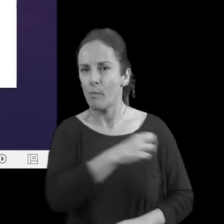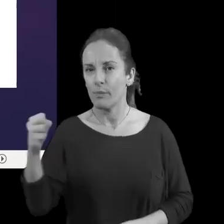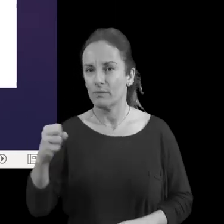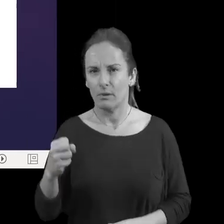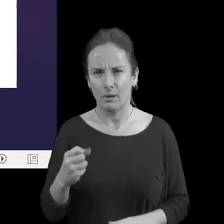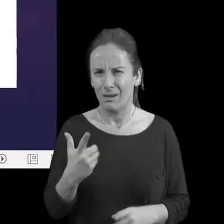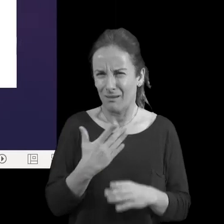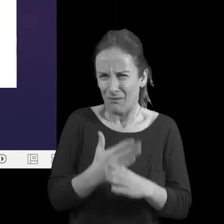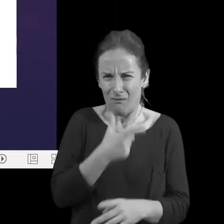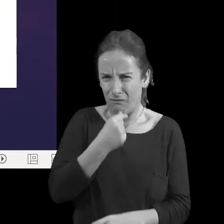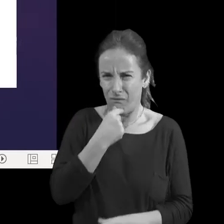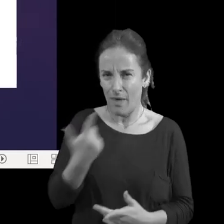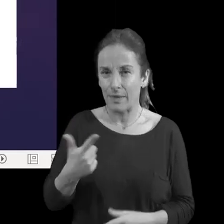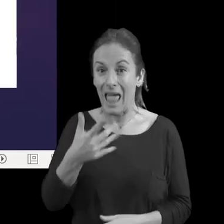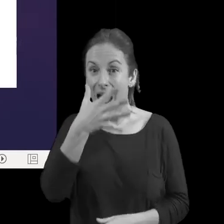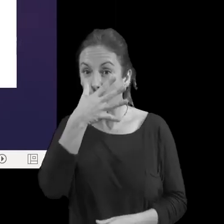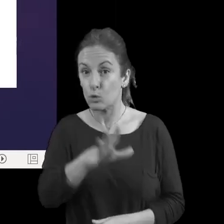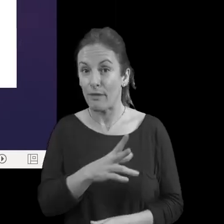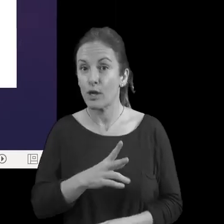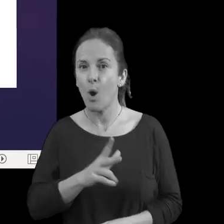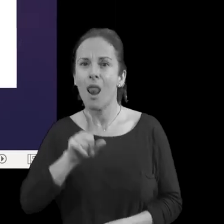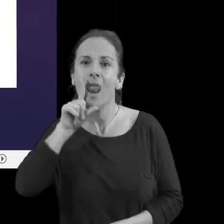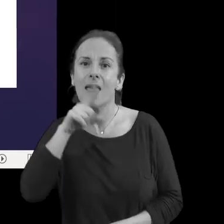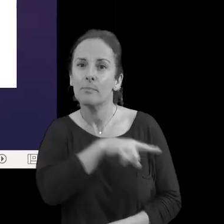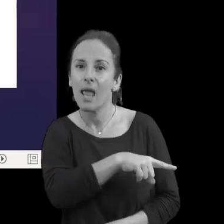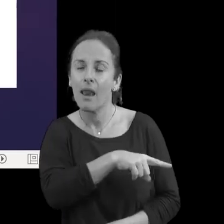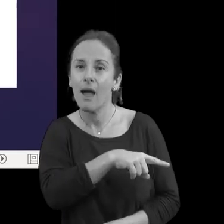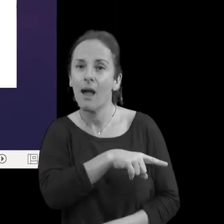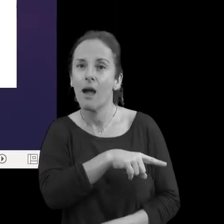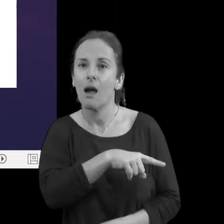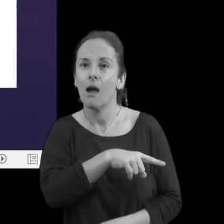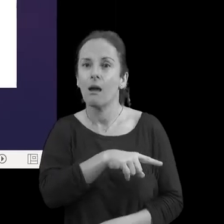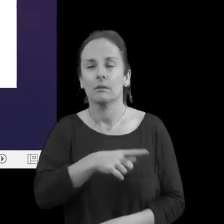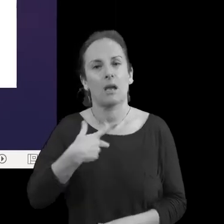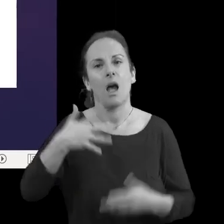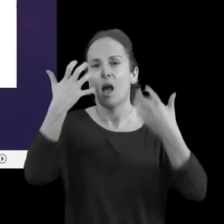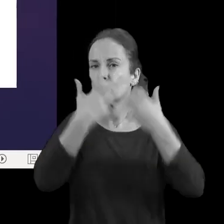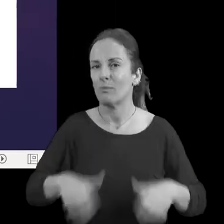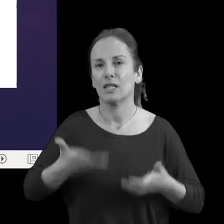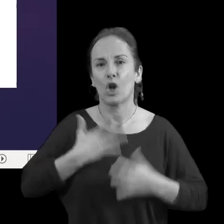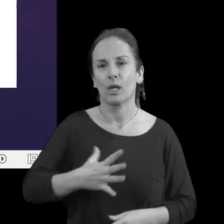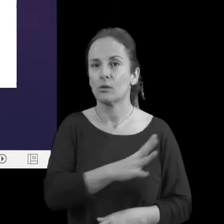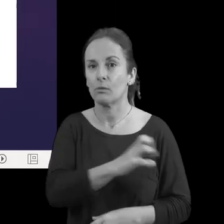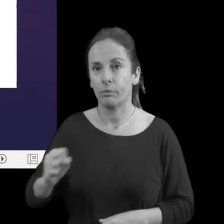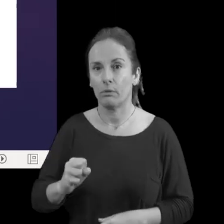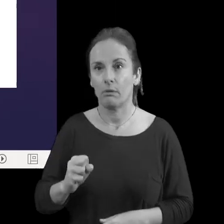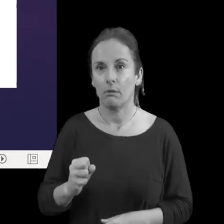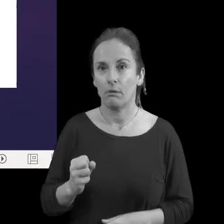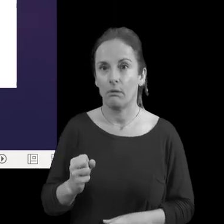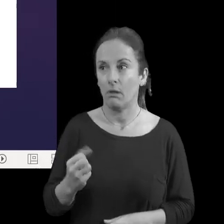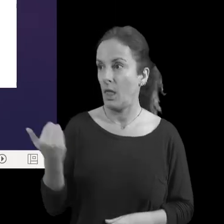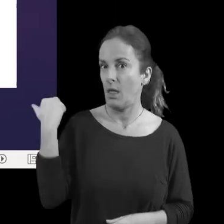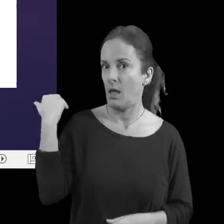una acusación de que eran lesbianas o de que tenían una novia por parte de bueno, maridos, exparejas,